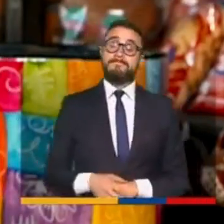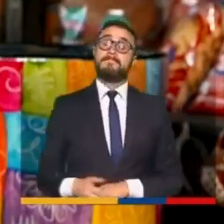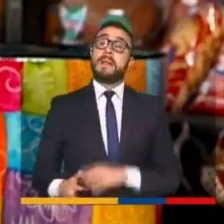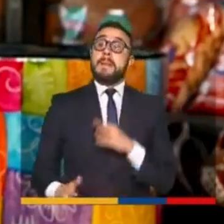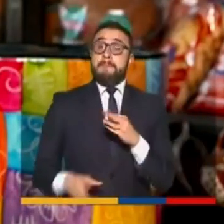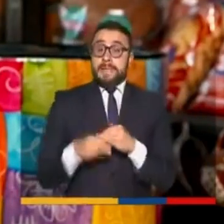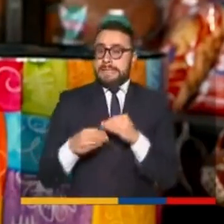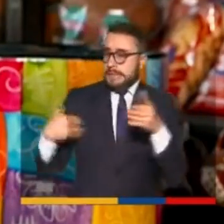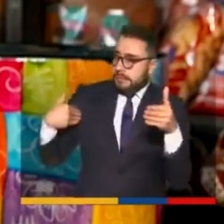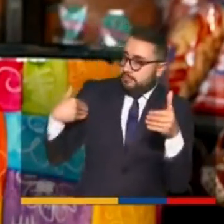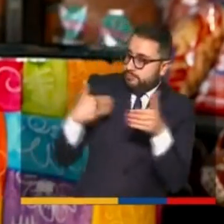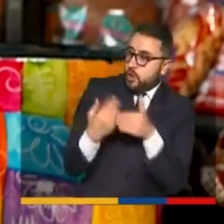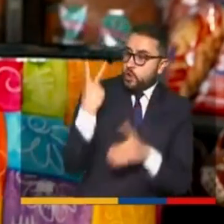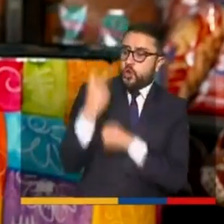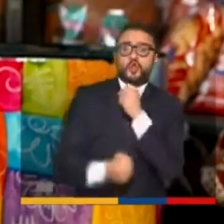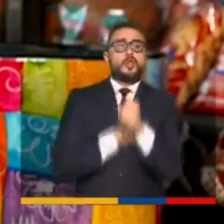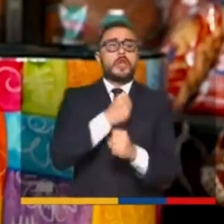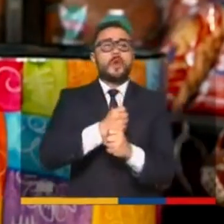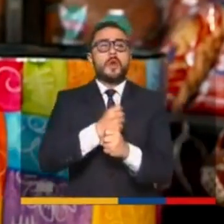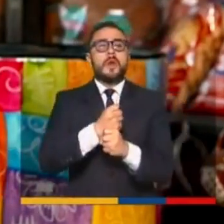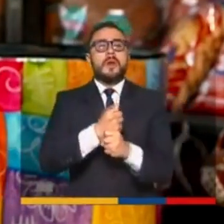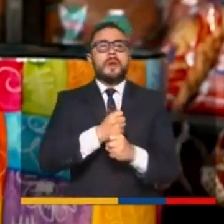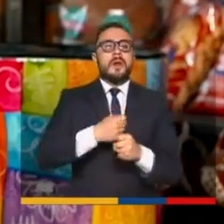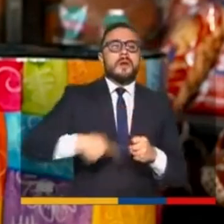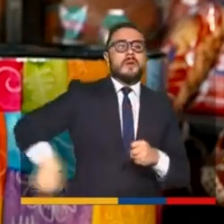2 años la desnutrición